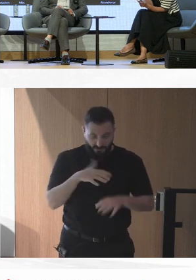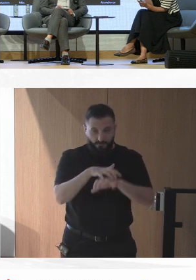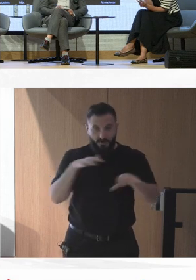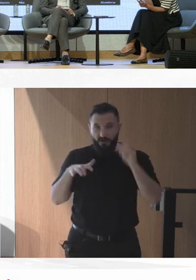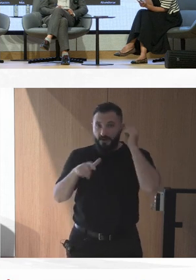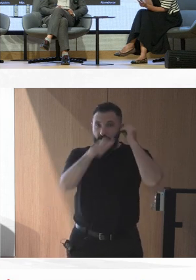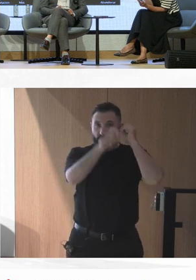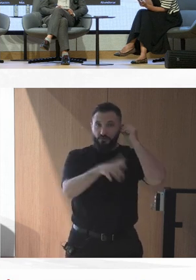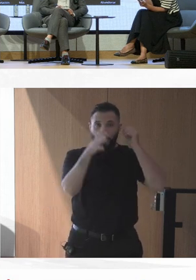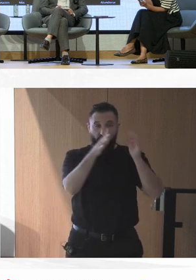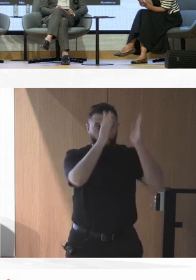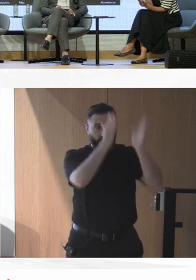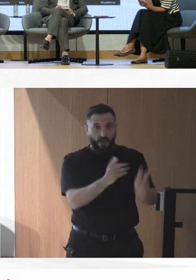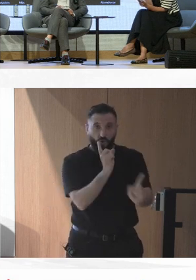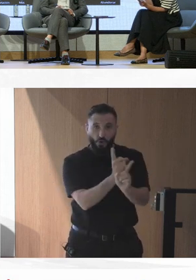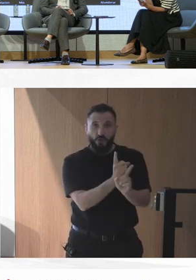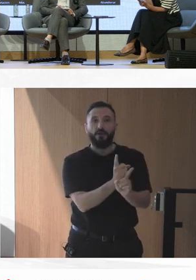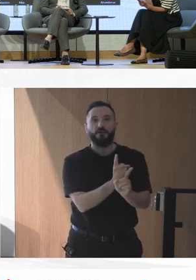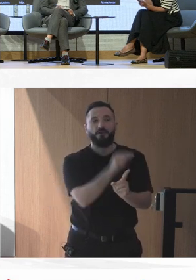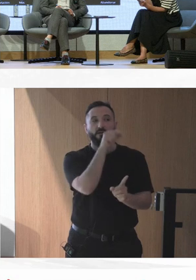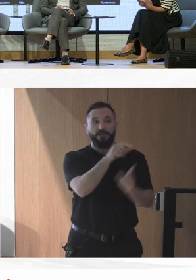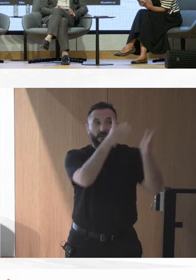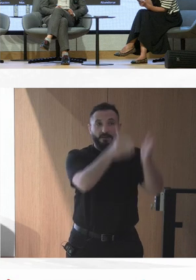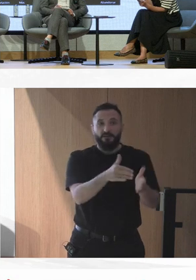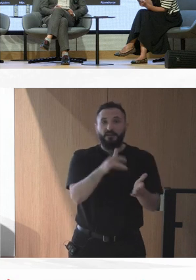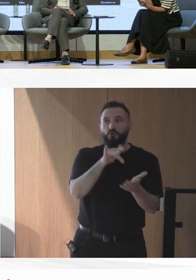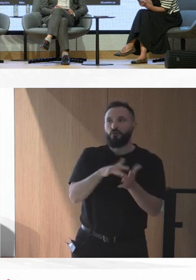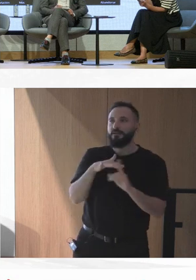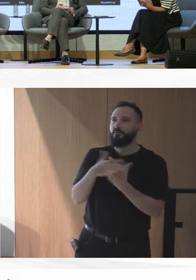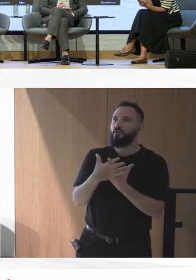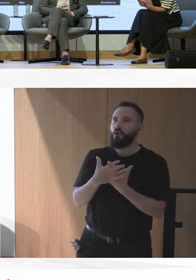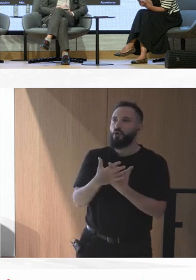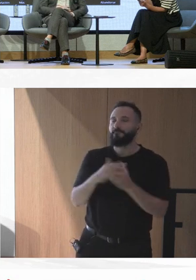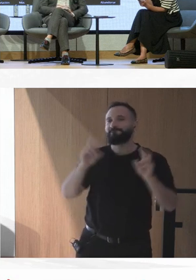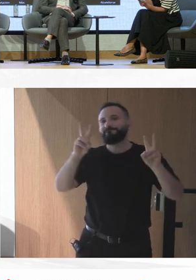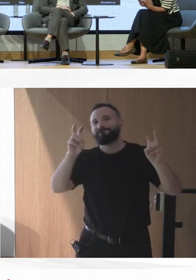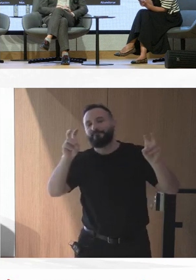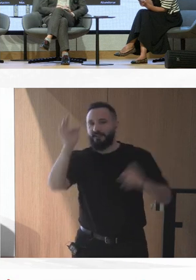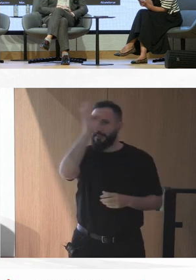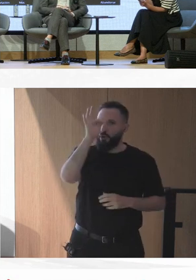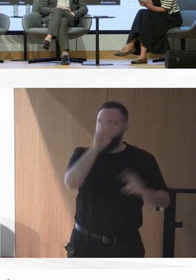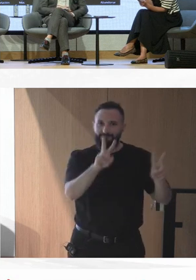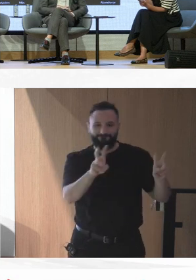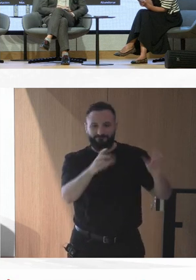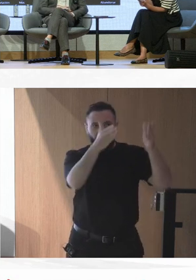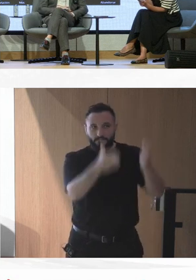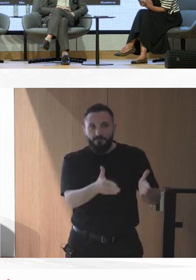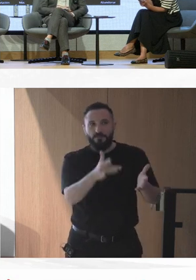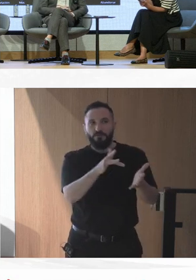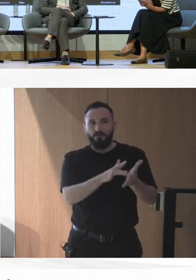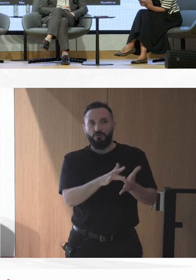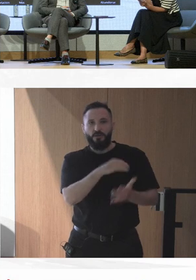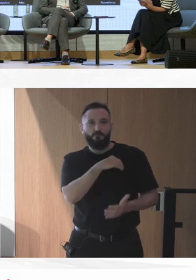acusado en aquel momento, se encontraba, al menos teóricamente, se encontraba sometido a los